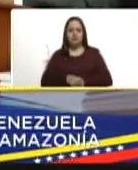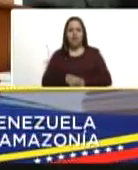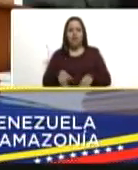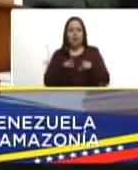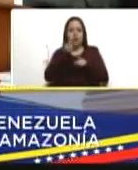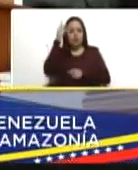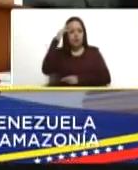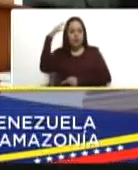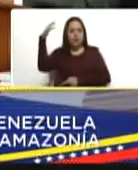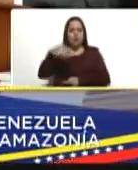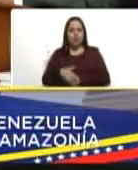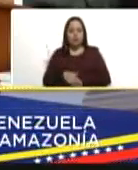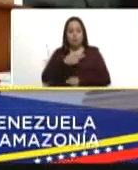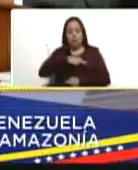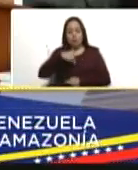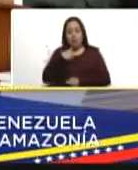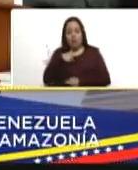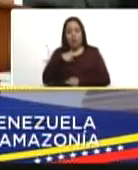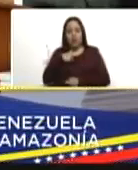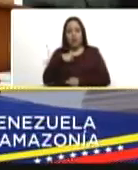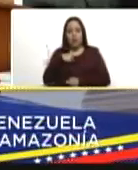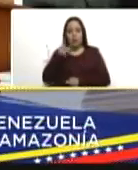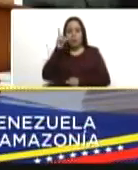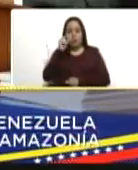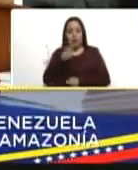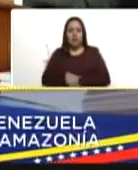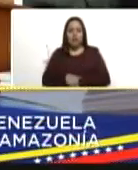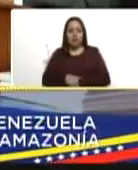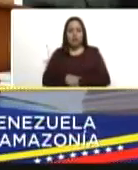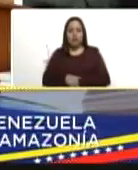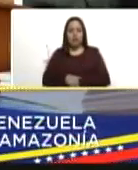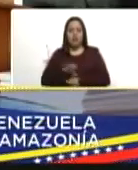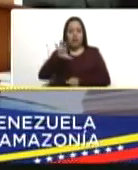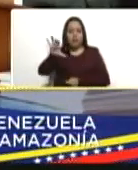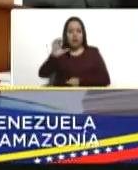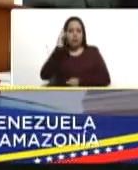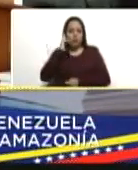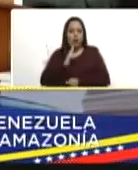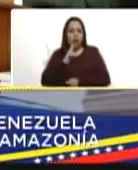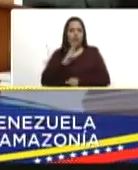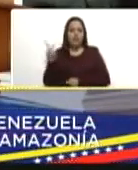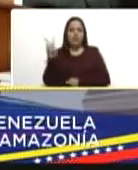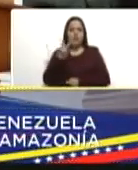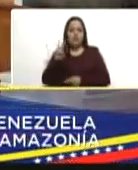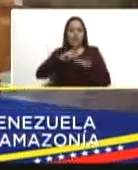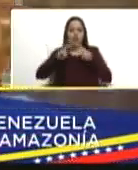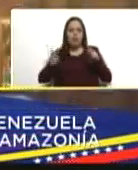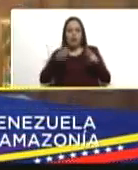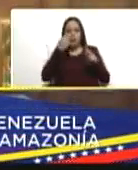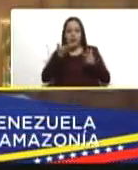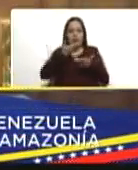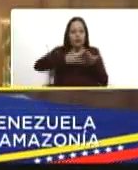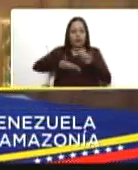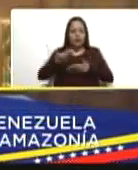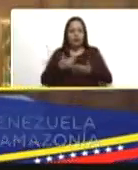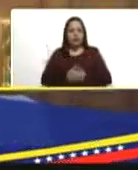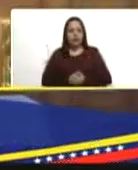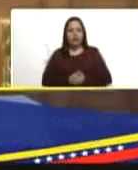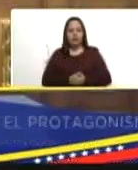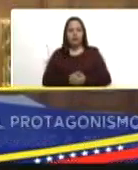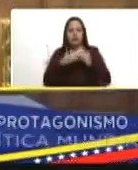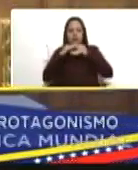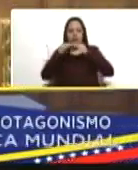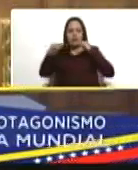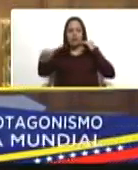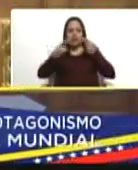el padre de la patria nuestro padre la Venezuela de prosperidad y bienestar de estabilidad y